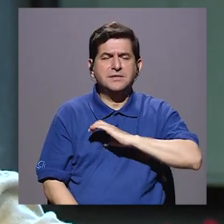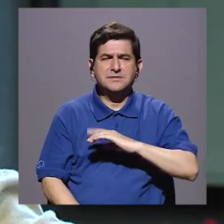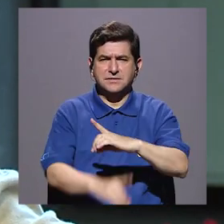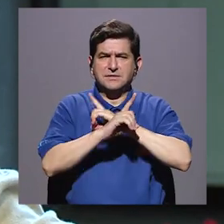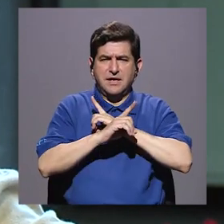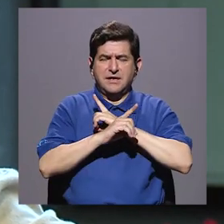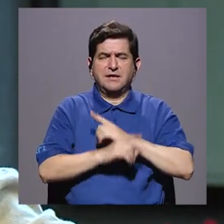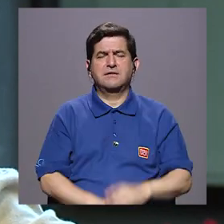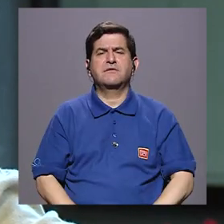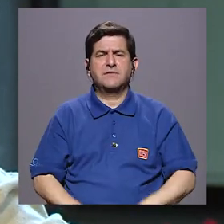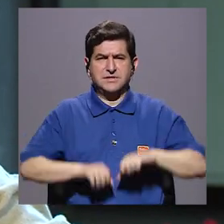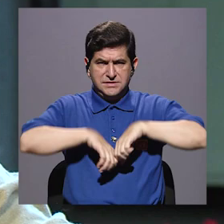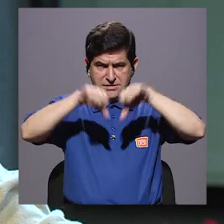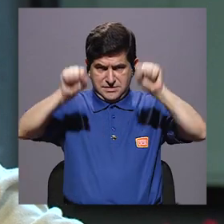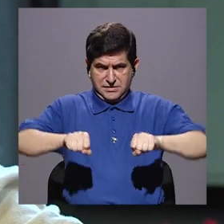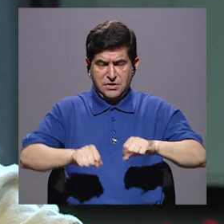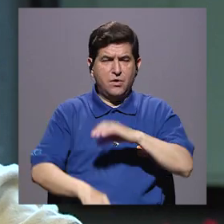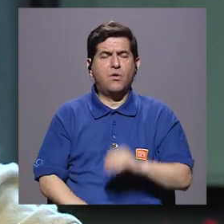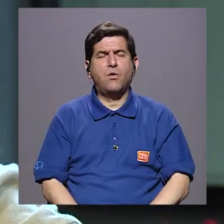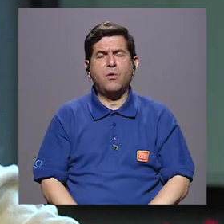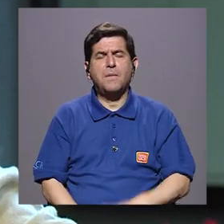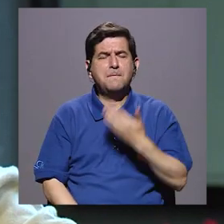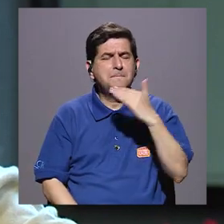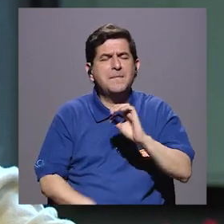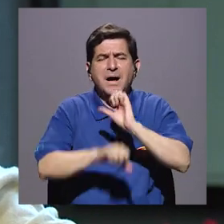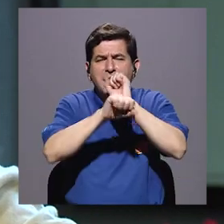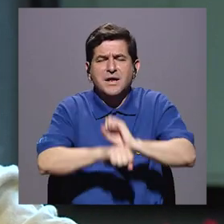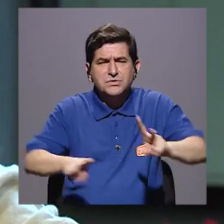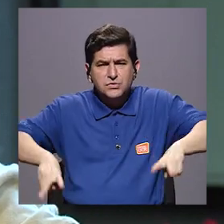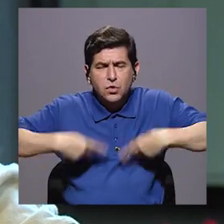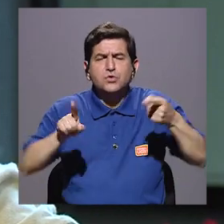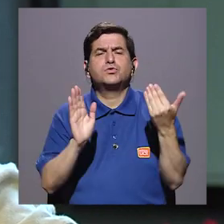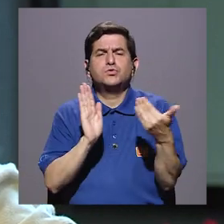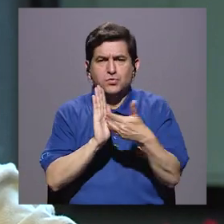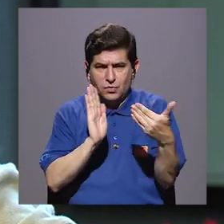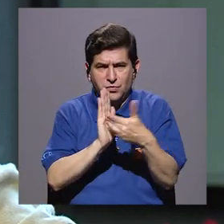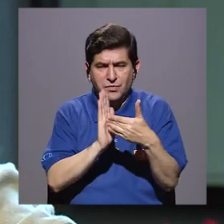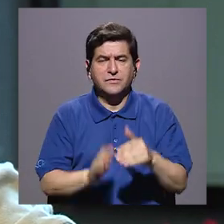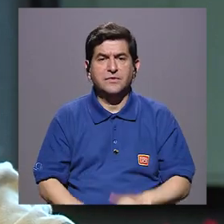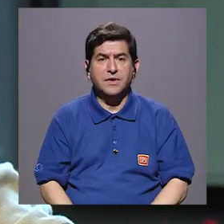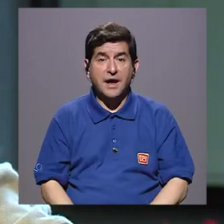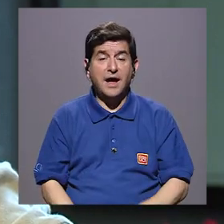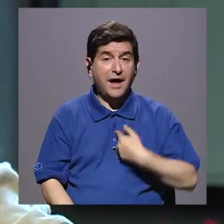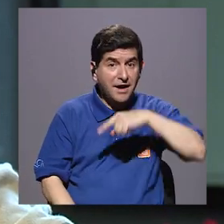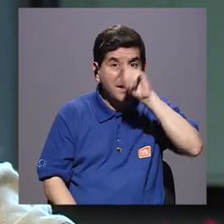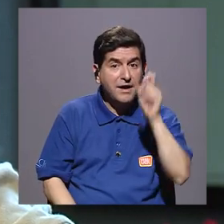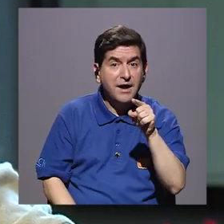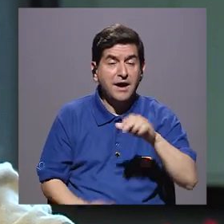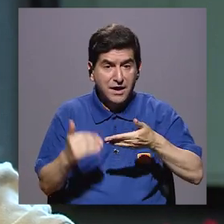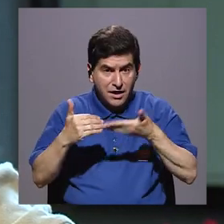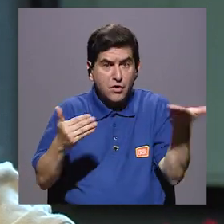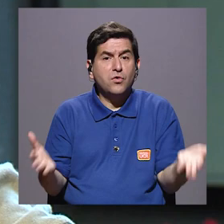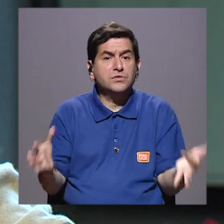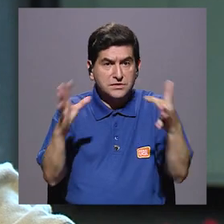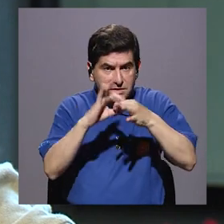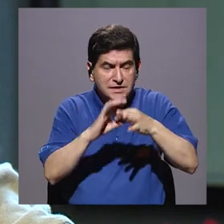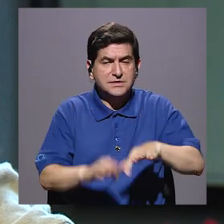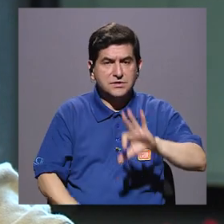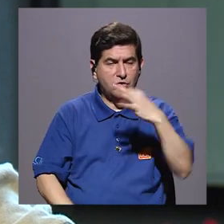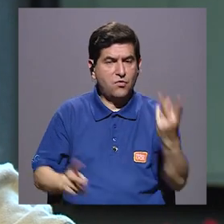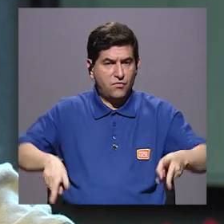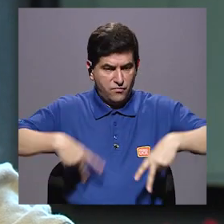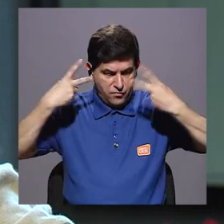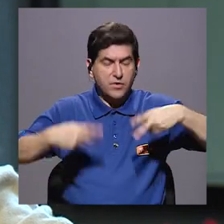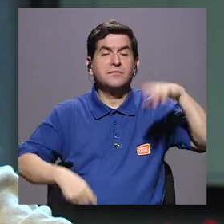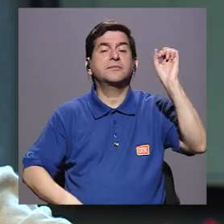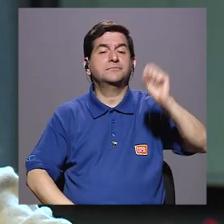inmunológicos, desencadenados por hábitos de la vida, por malos hábitos de la vida. Eso iba a preguntar, que si algunos de esos factores tienen que ver con los estilos de vida. Es